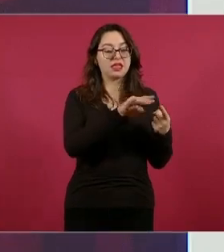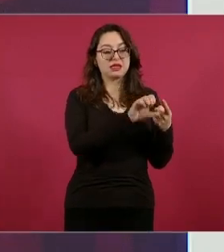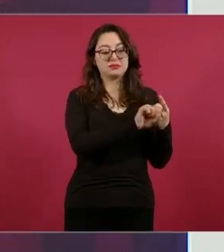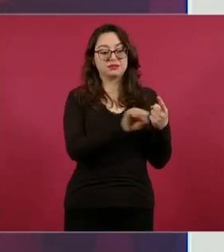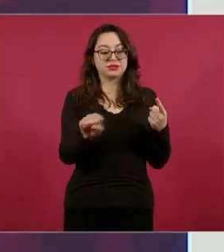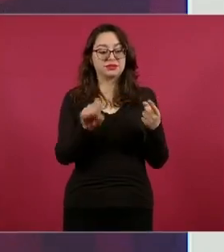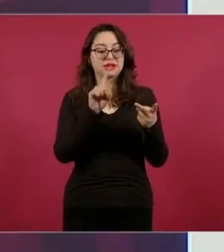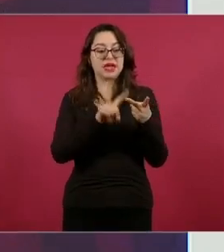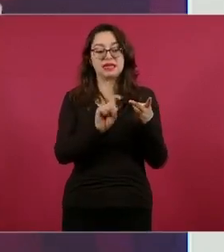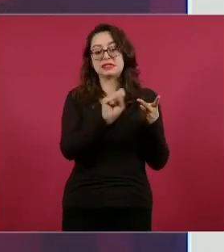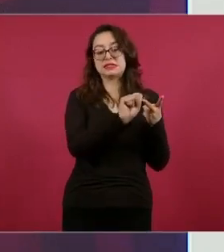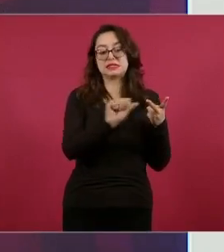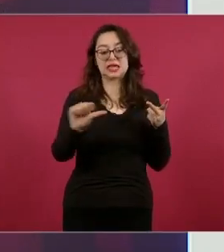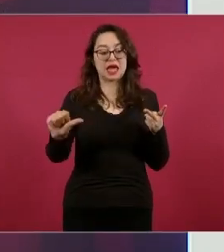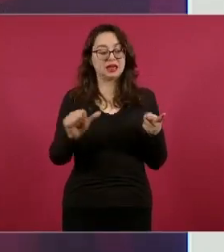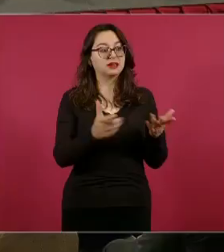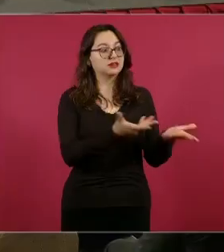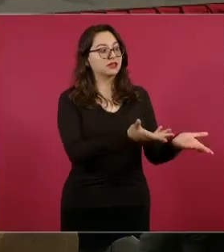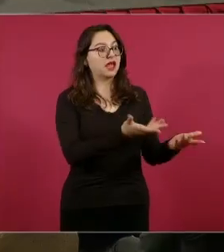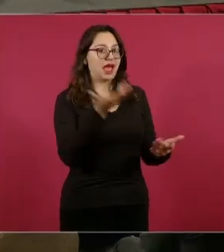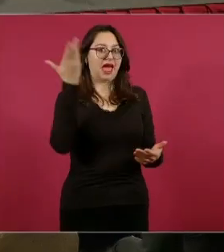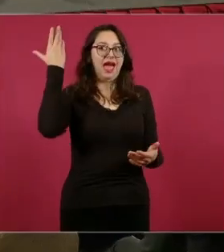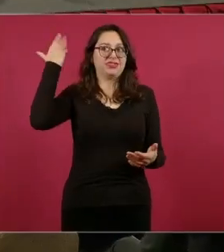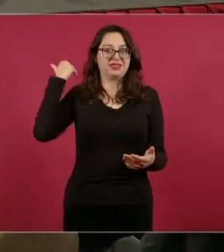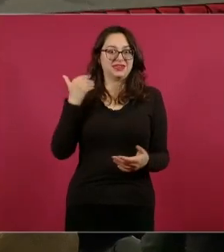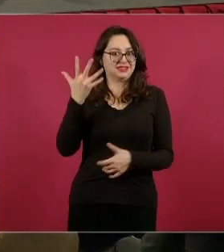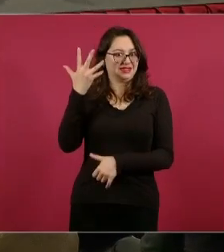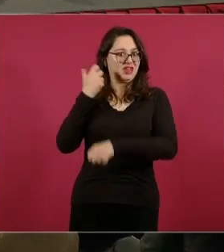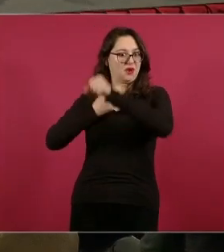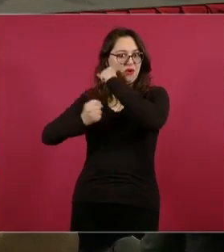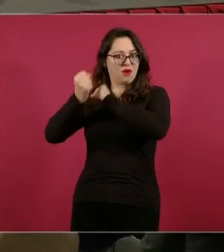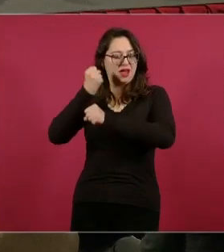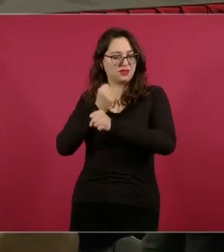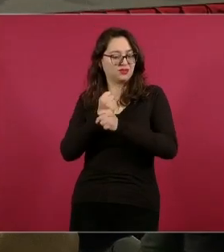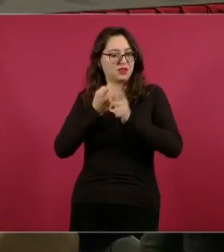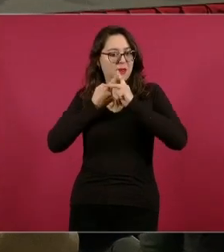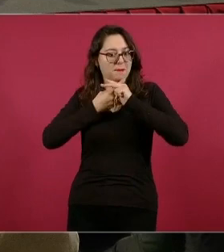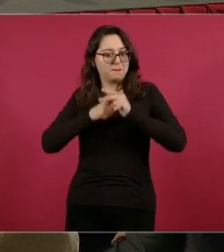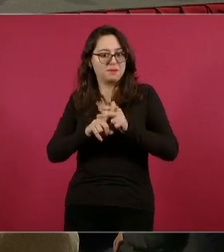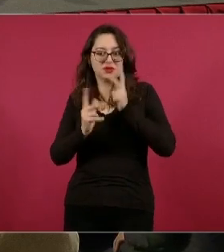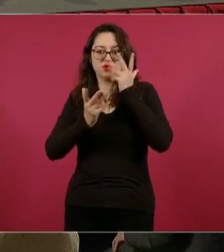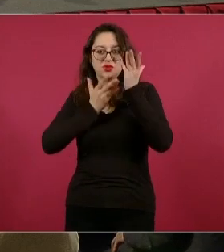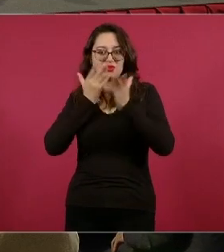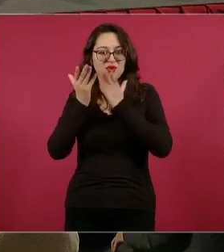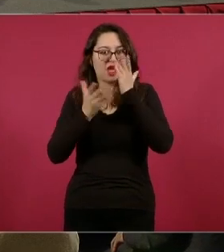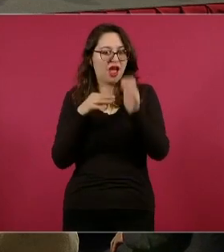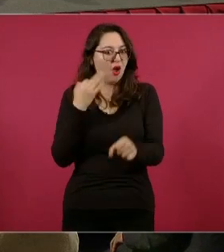de la Secretaría de Salud, que aquí son los que estamos contabilizando. Son